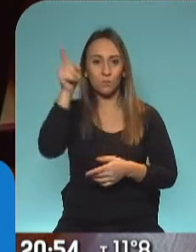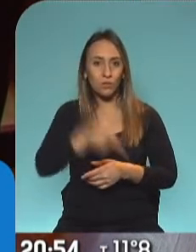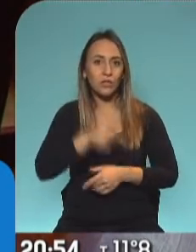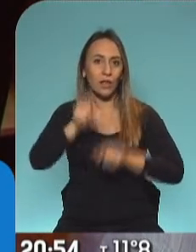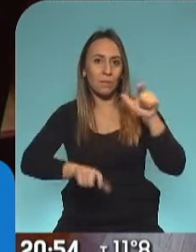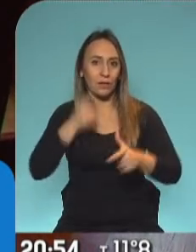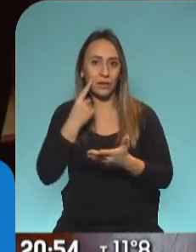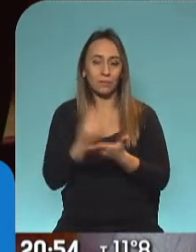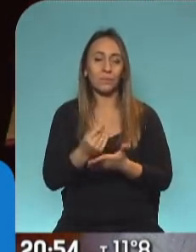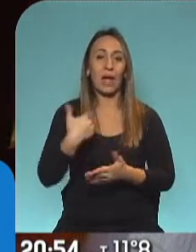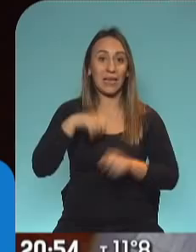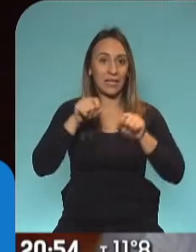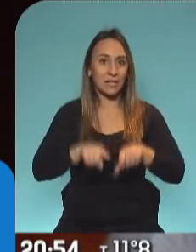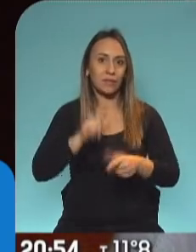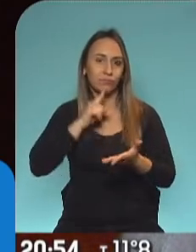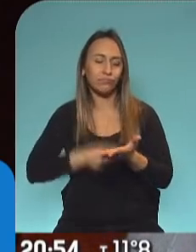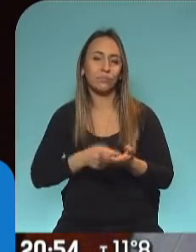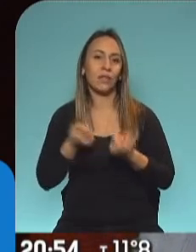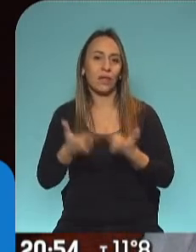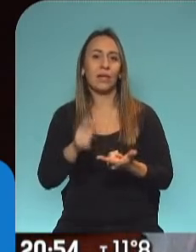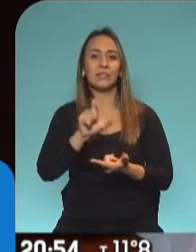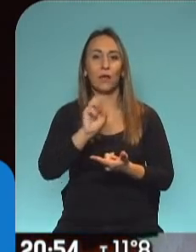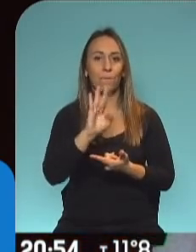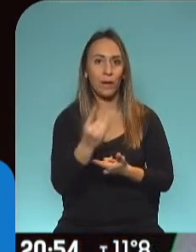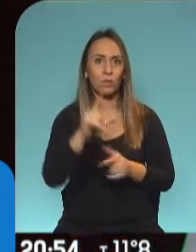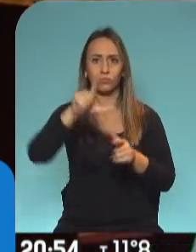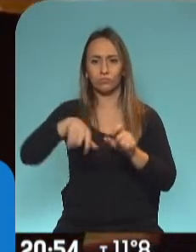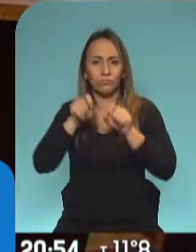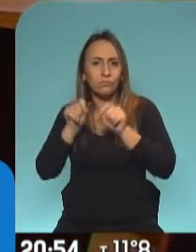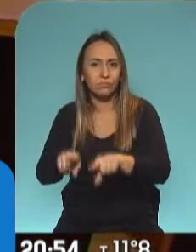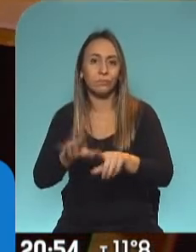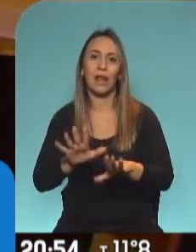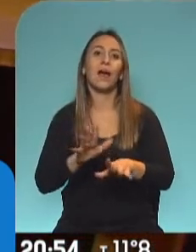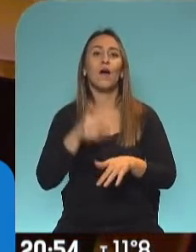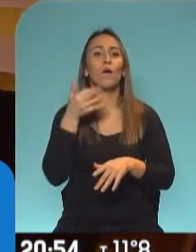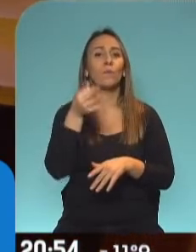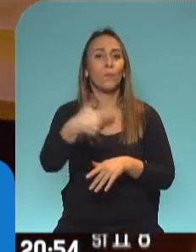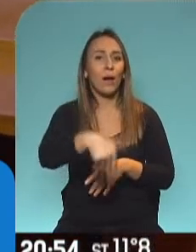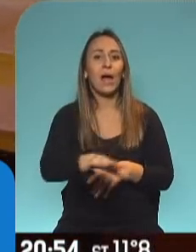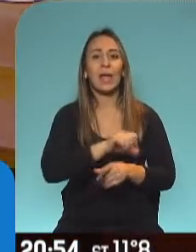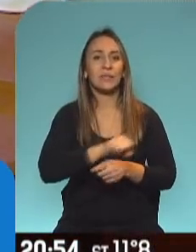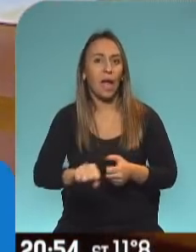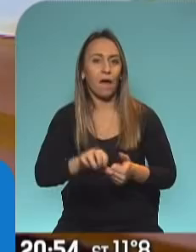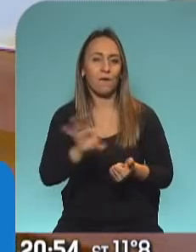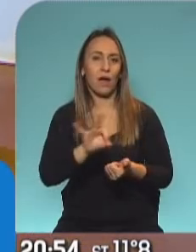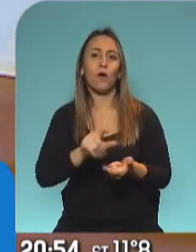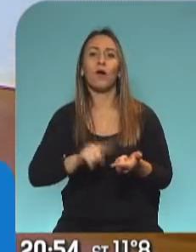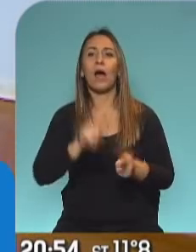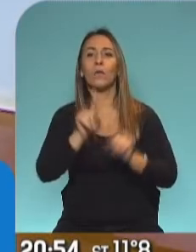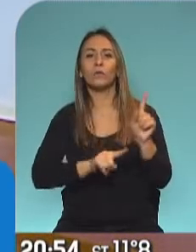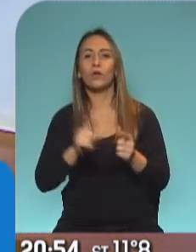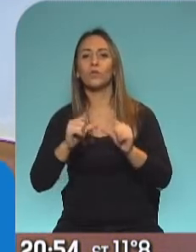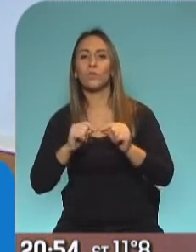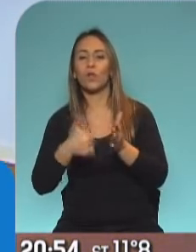que tienen este ingreso familiar para no, digamos, tener ningún problema en posibles estafadores que quieran sacar los números de